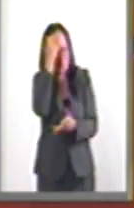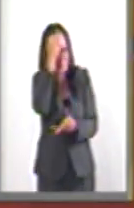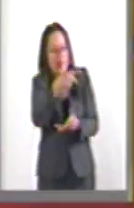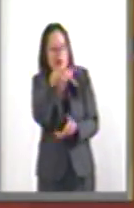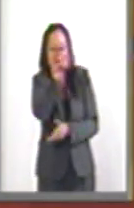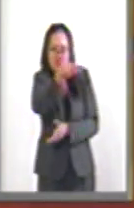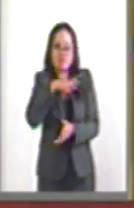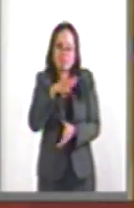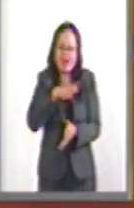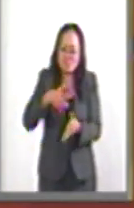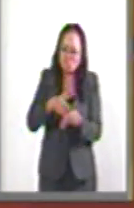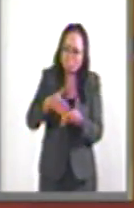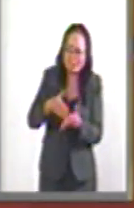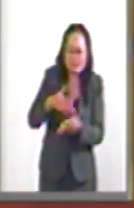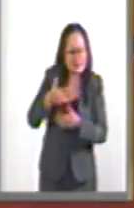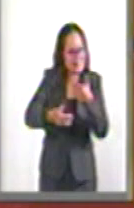quebraba.